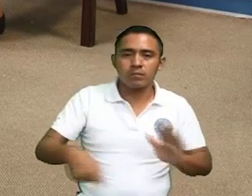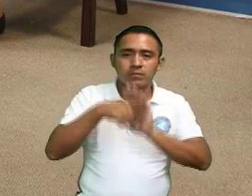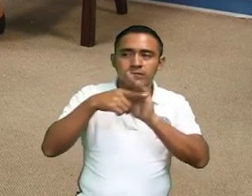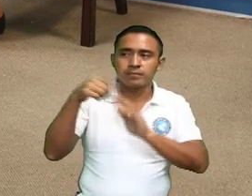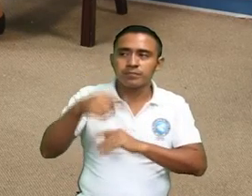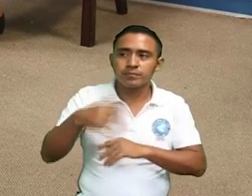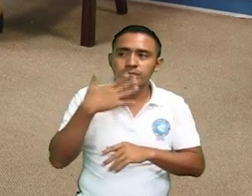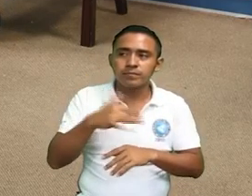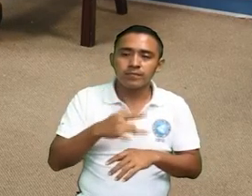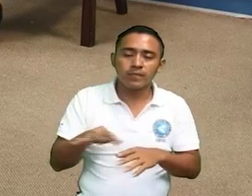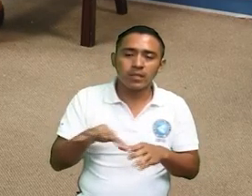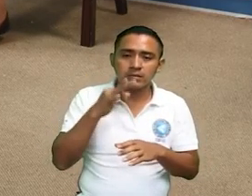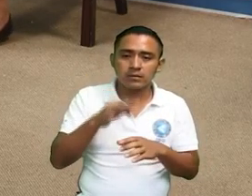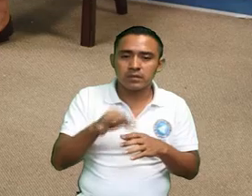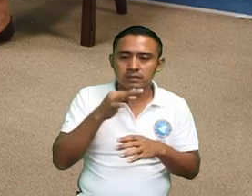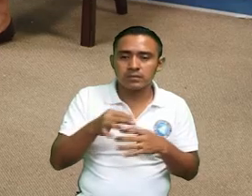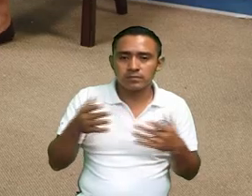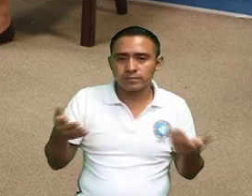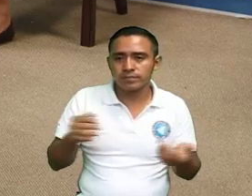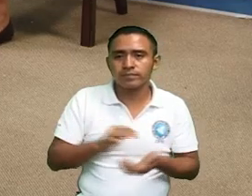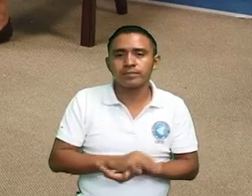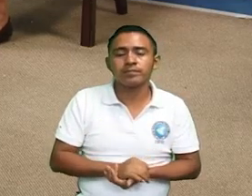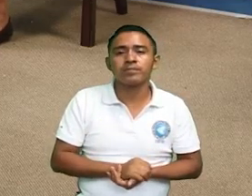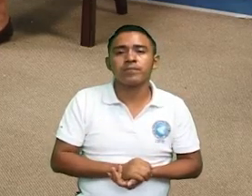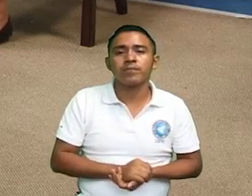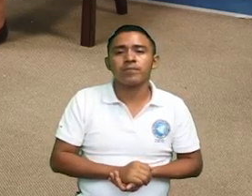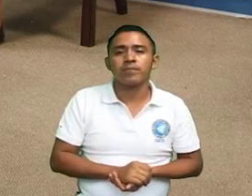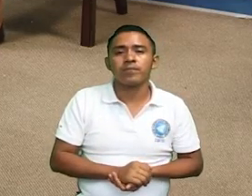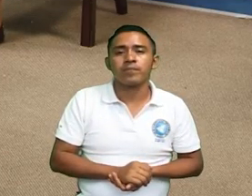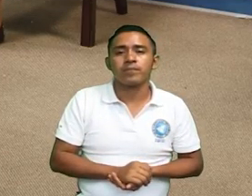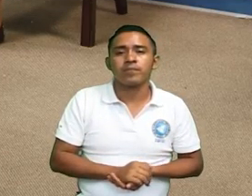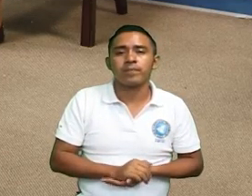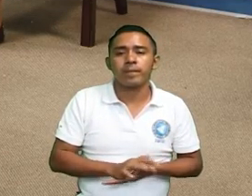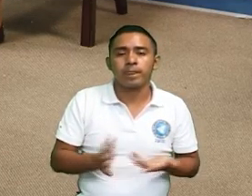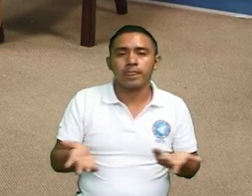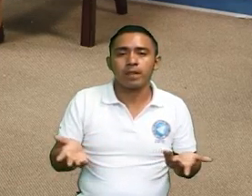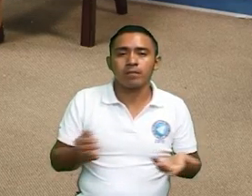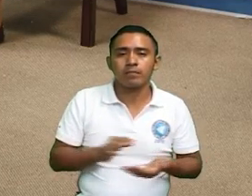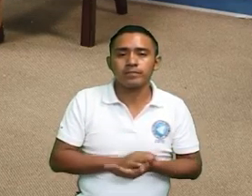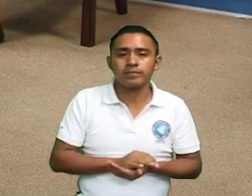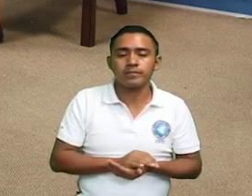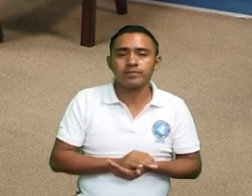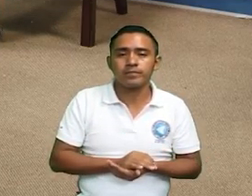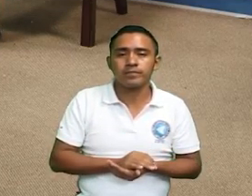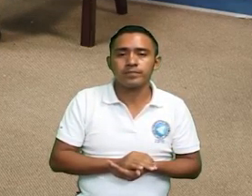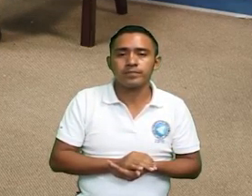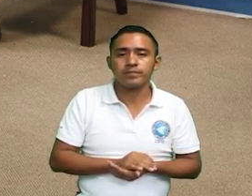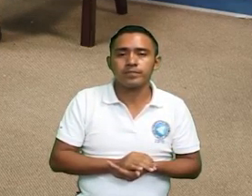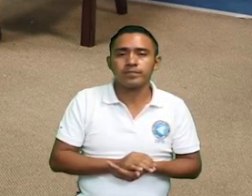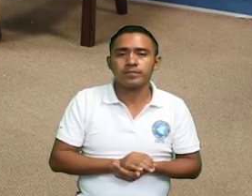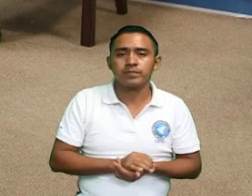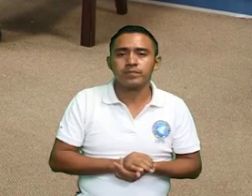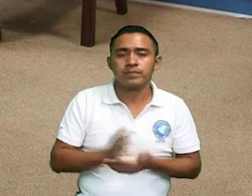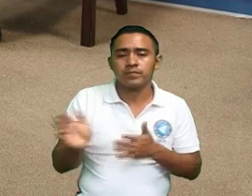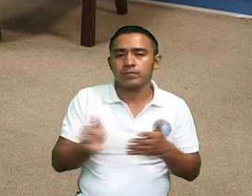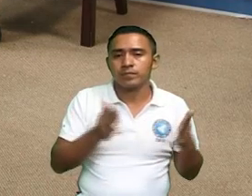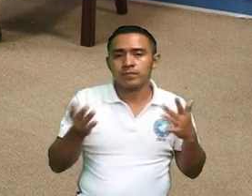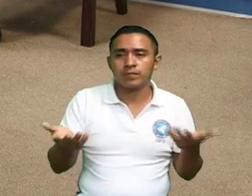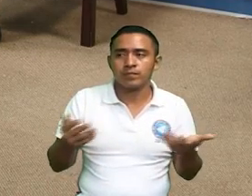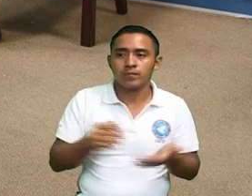a veces con lo que nosotros contentamos al niño dentro de la hora de esparcimiento. Y otra cosa